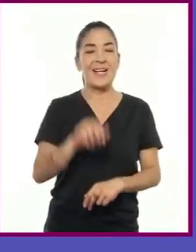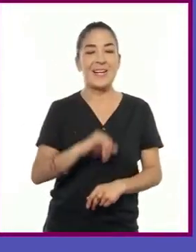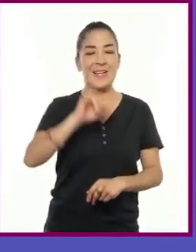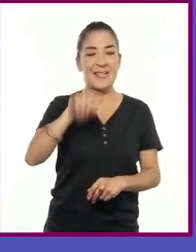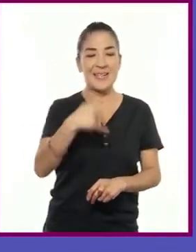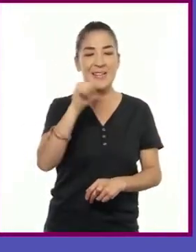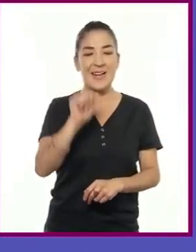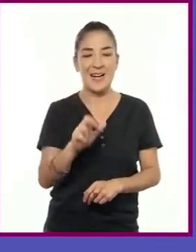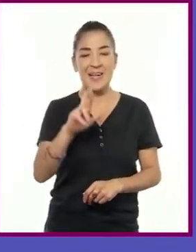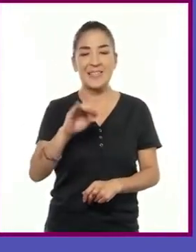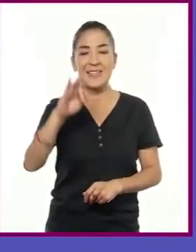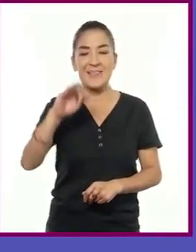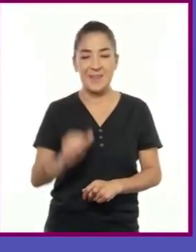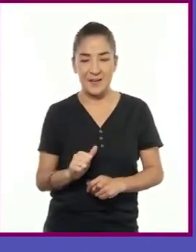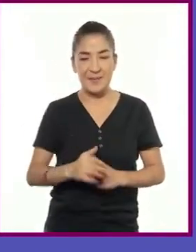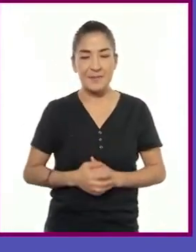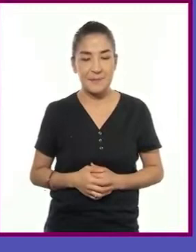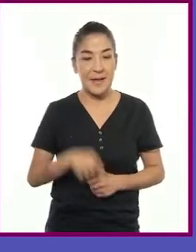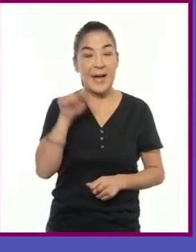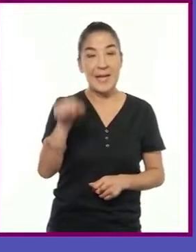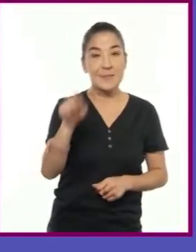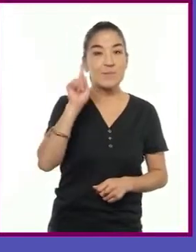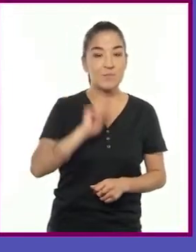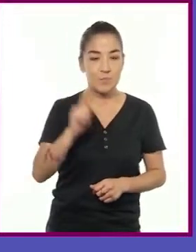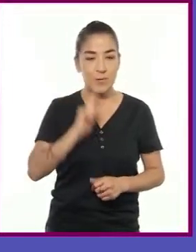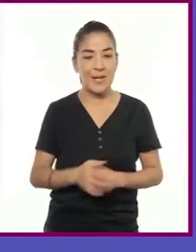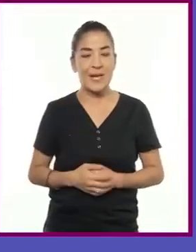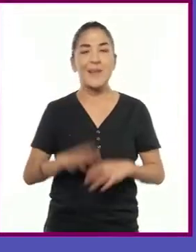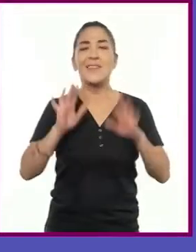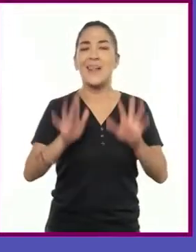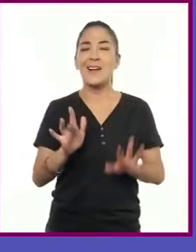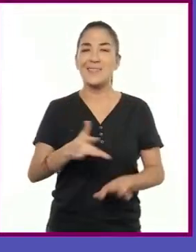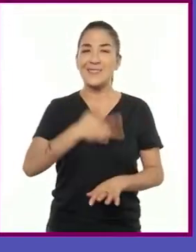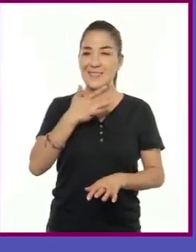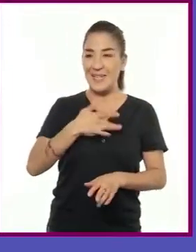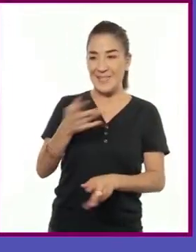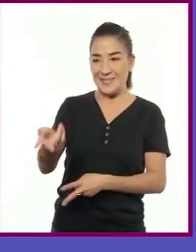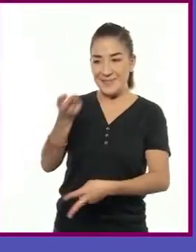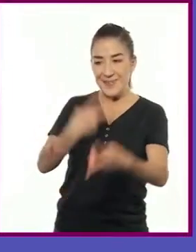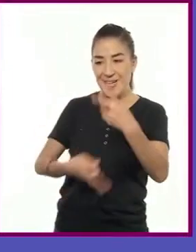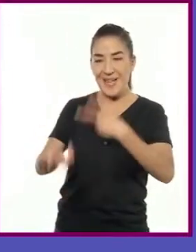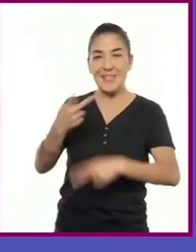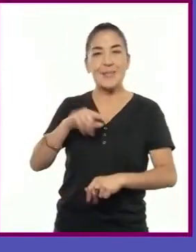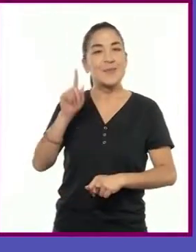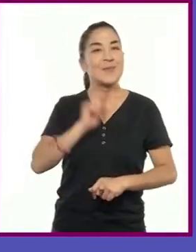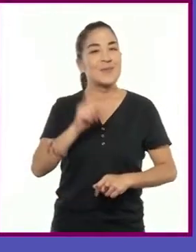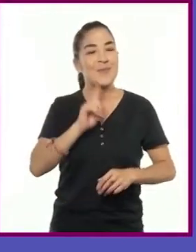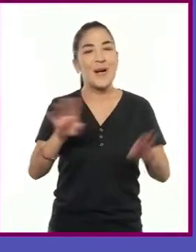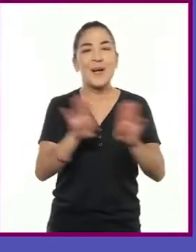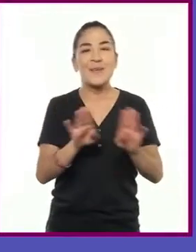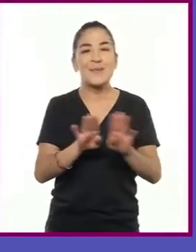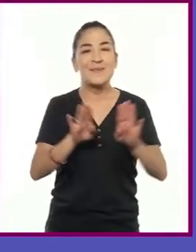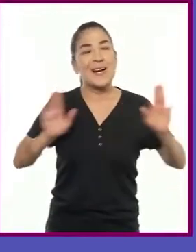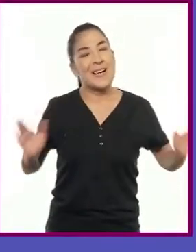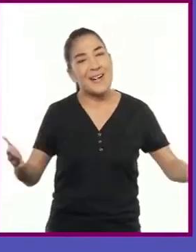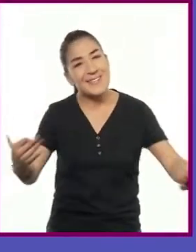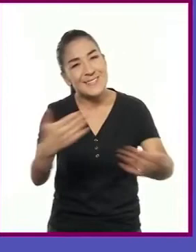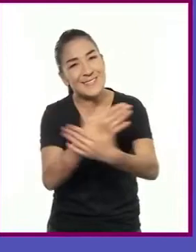se llamaba la dama. Ella, que ya había sentido su venida, con los brazos abiertos le salió a